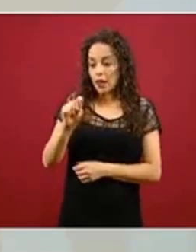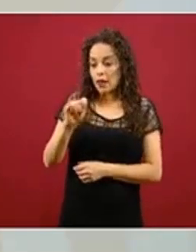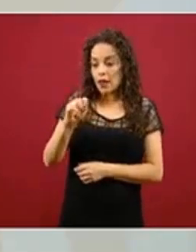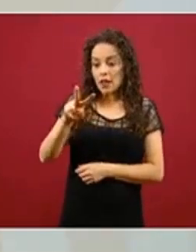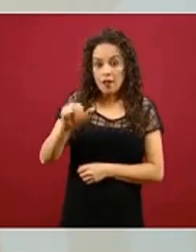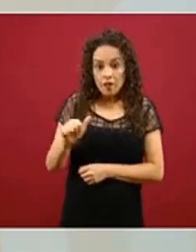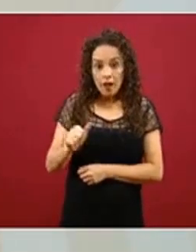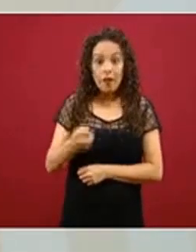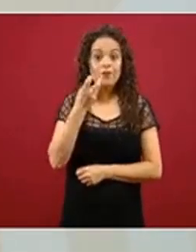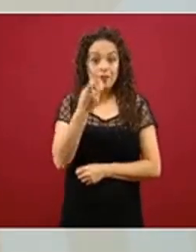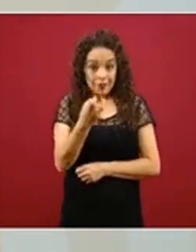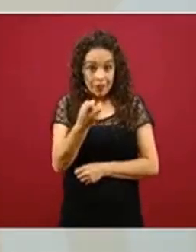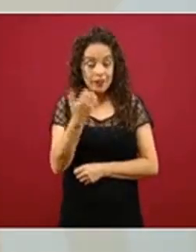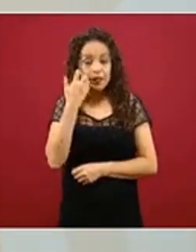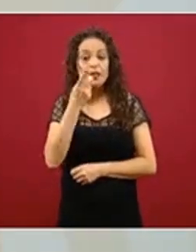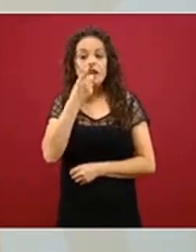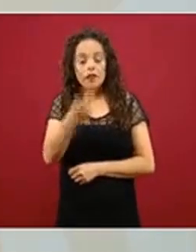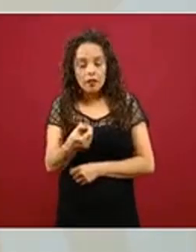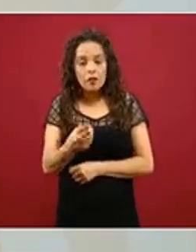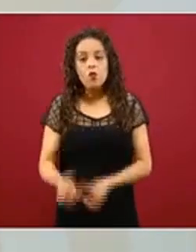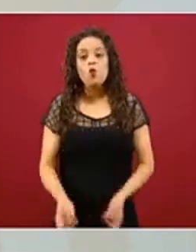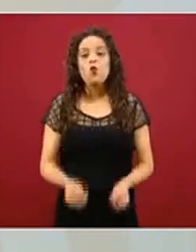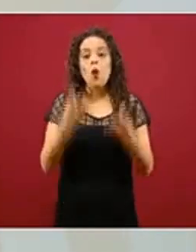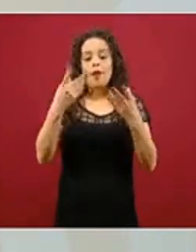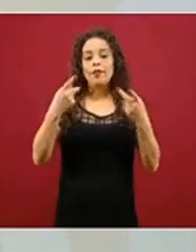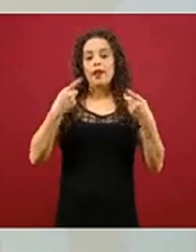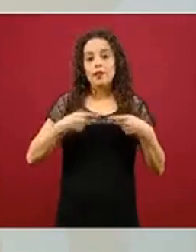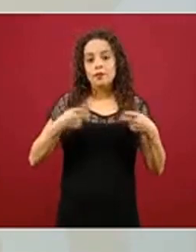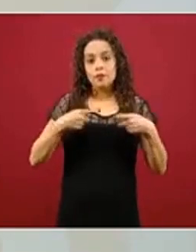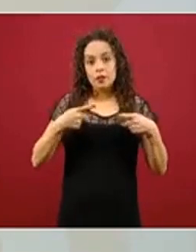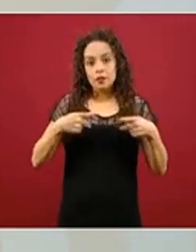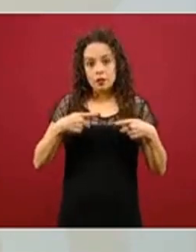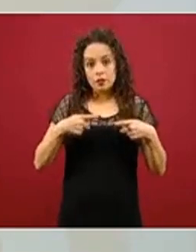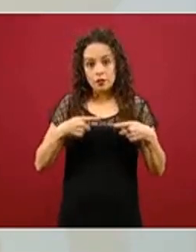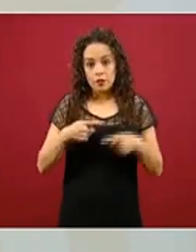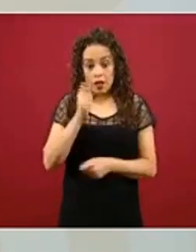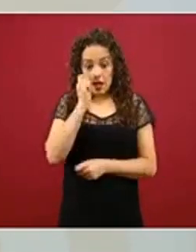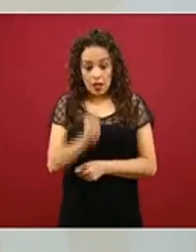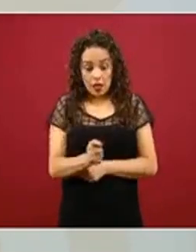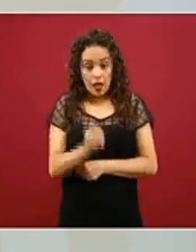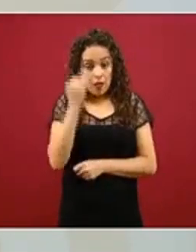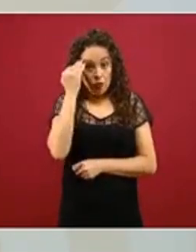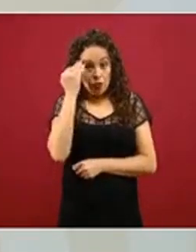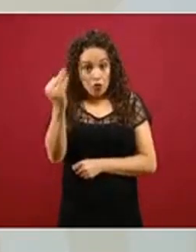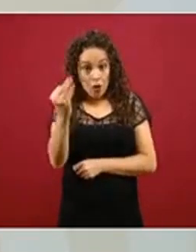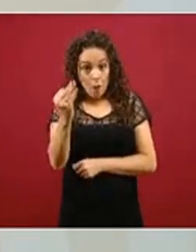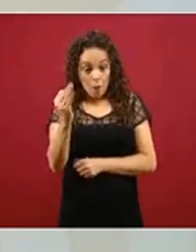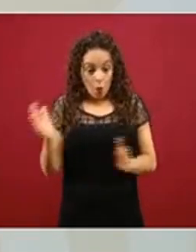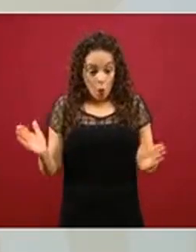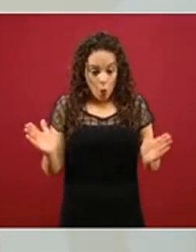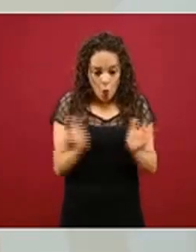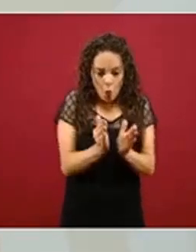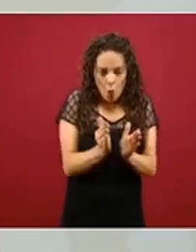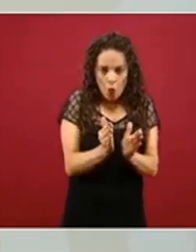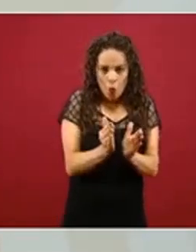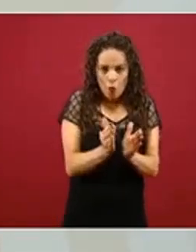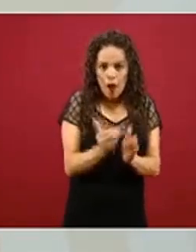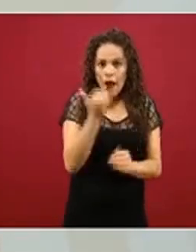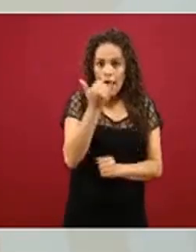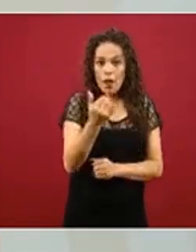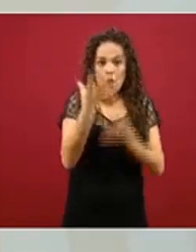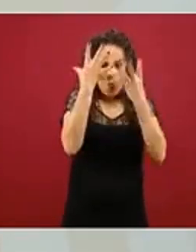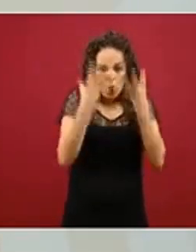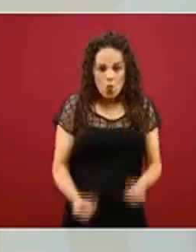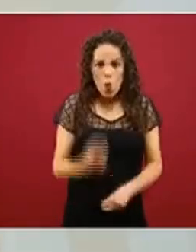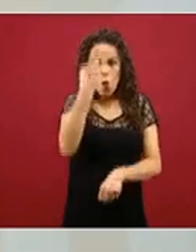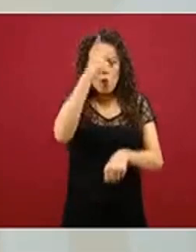entonces el número de personas, en vez de que se presenten en un periodo corto y sean muchas por día y